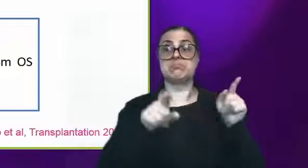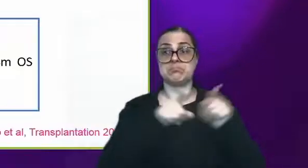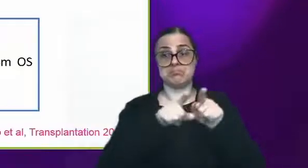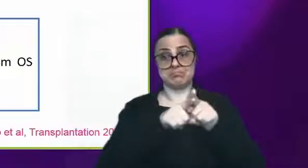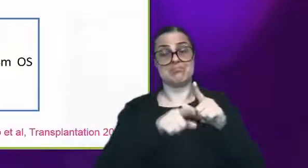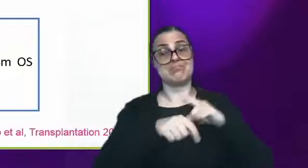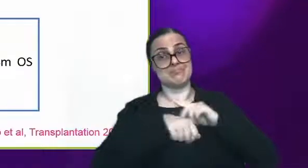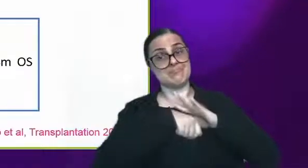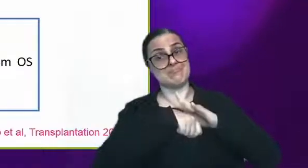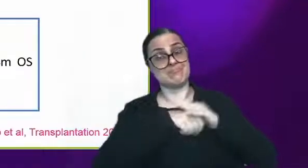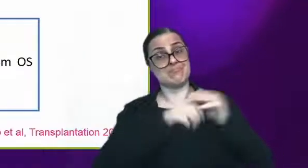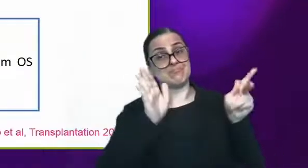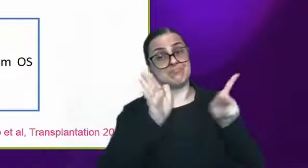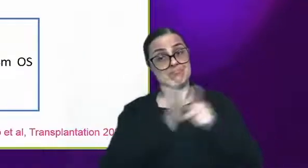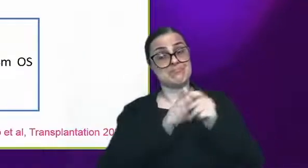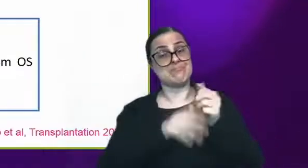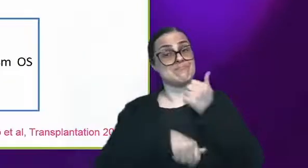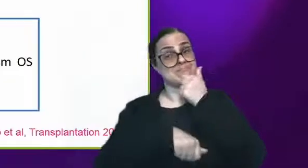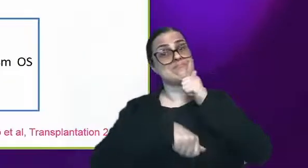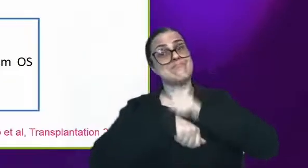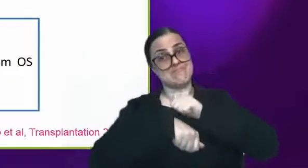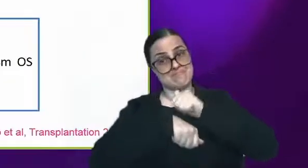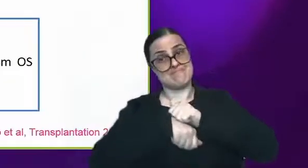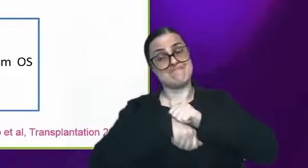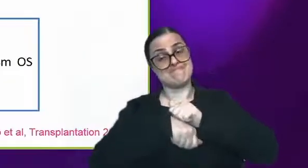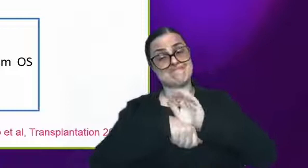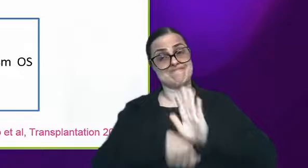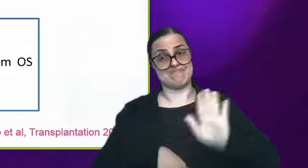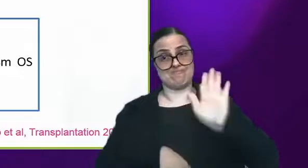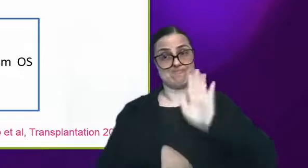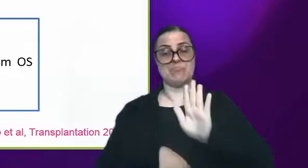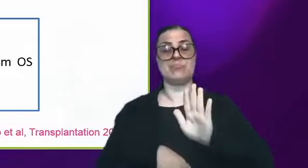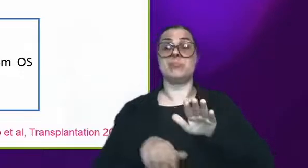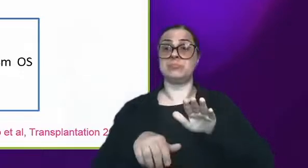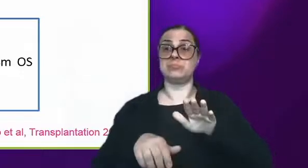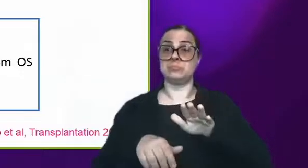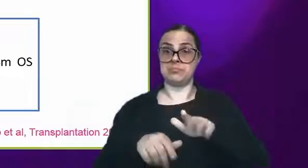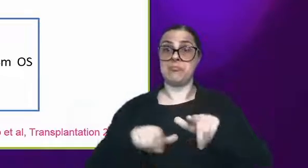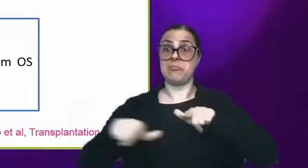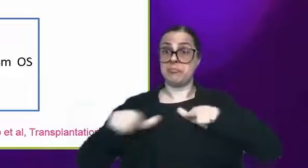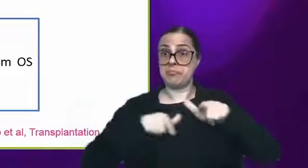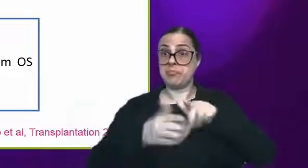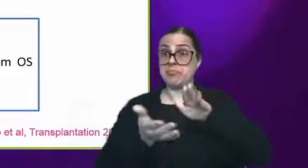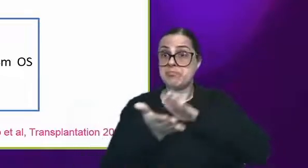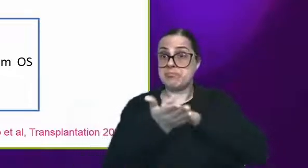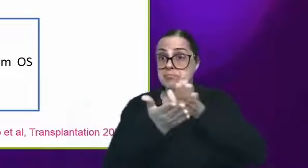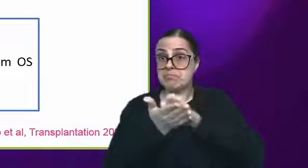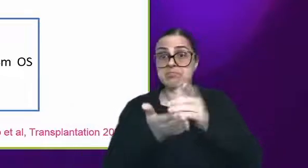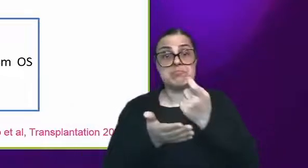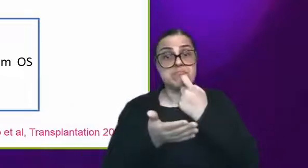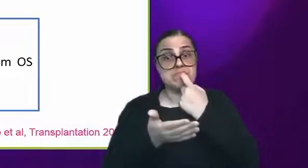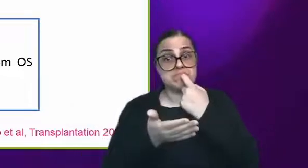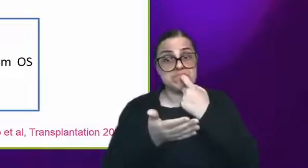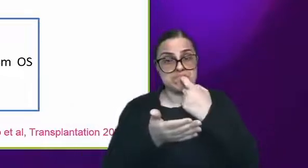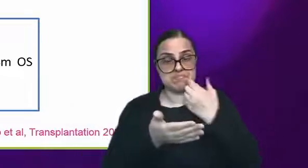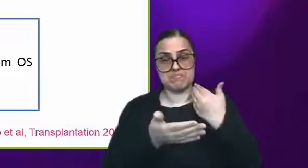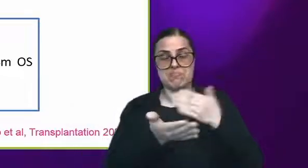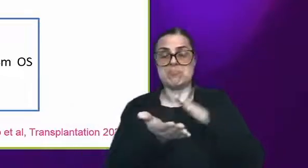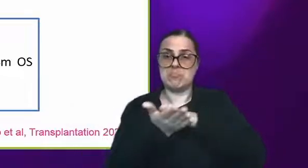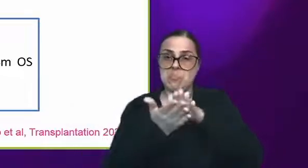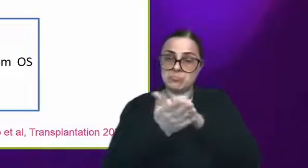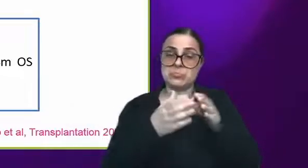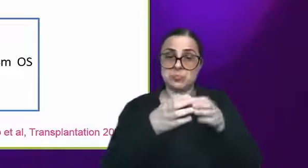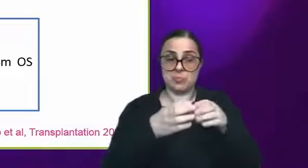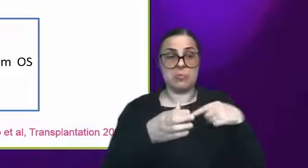Es un trabajo reciente que también fue publicado por nuestro grupo y que se hizo una review también de distintos grupos